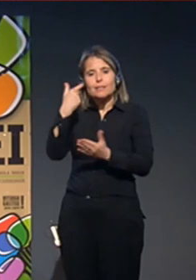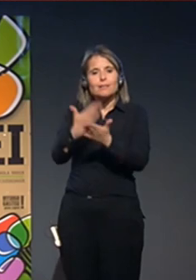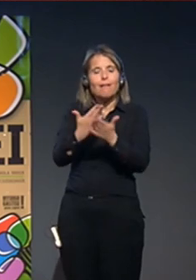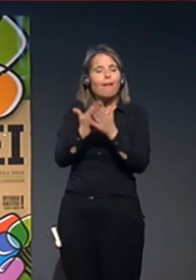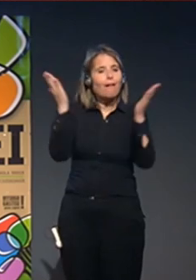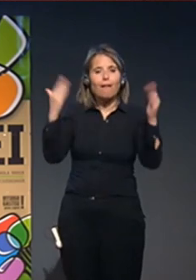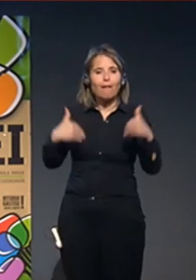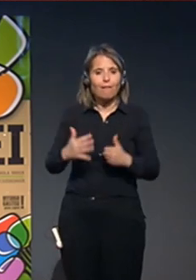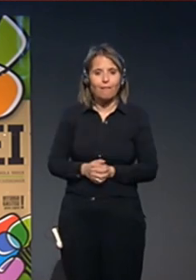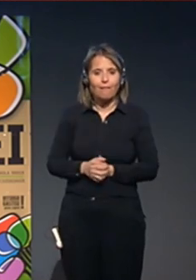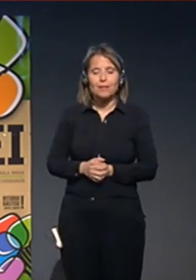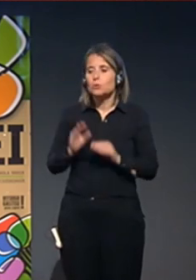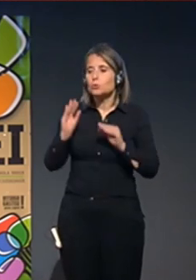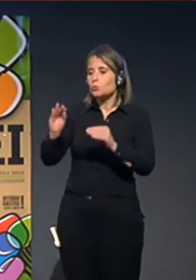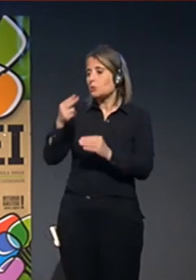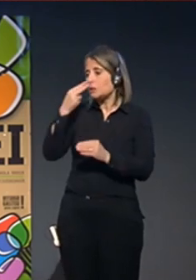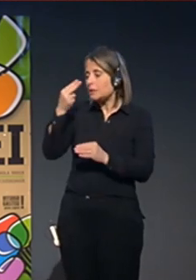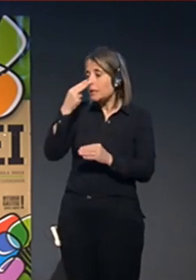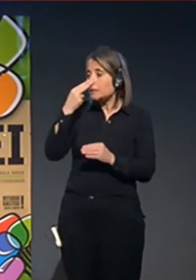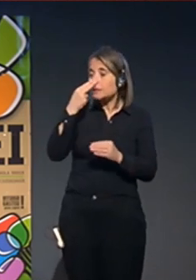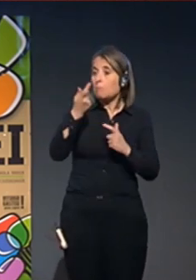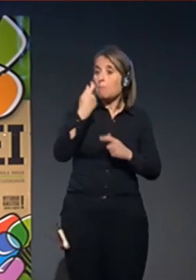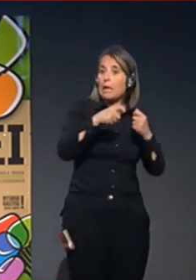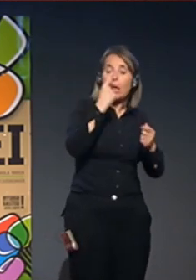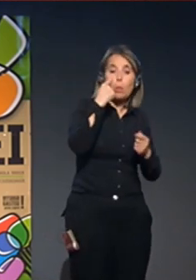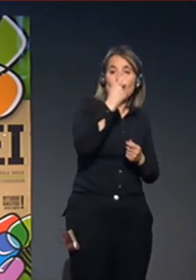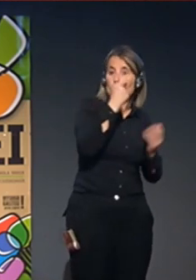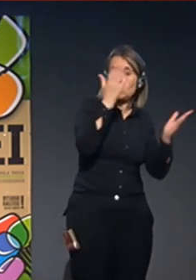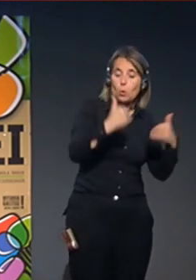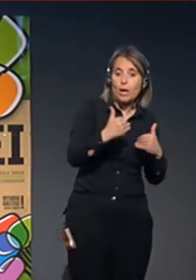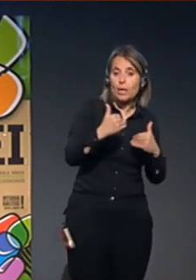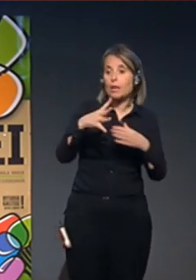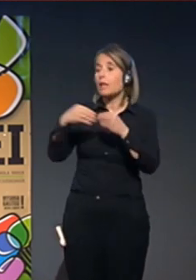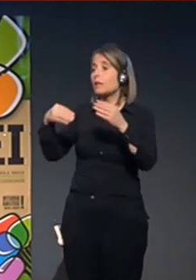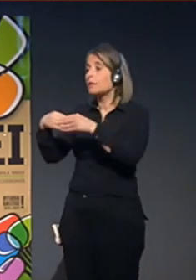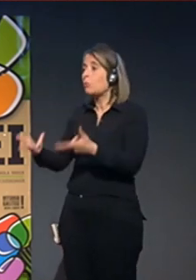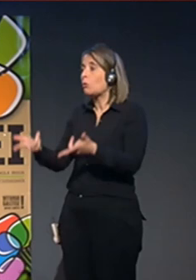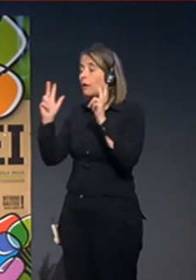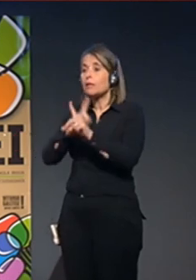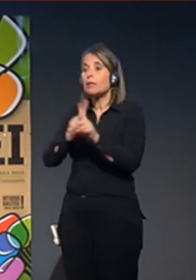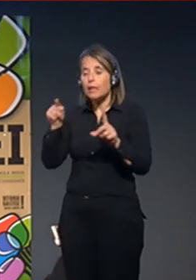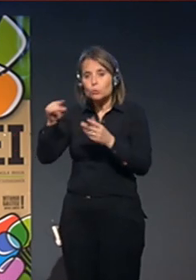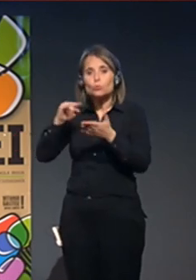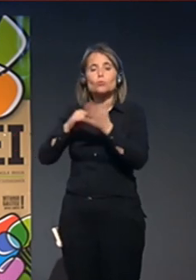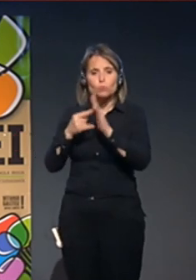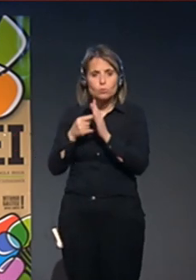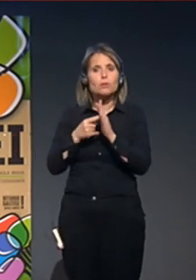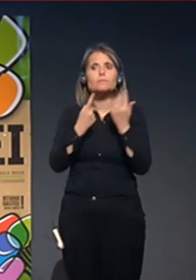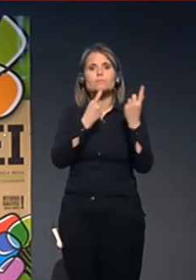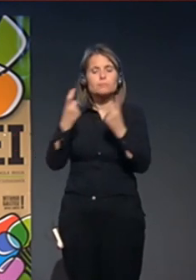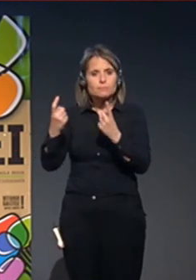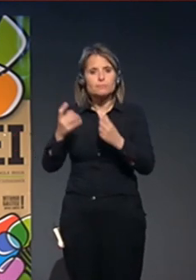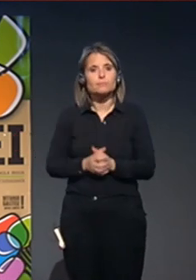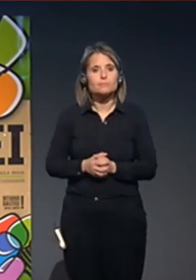presentes en el mercado ni en la democracia eso es factible el resolverlo lo es y